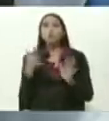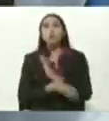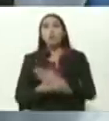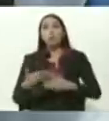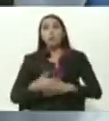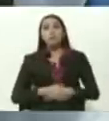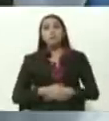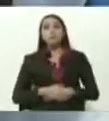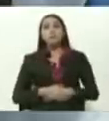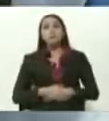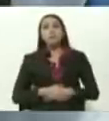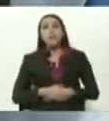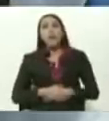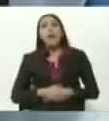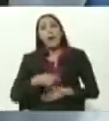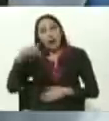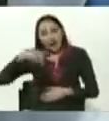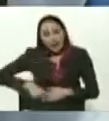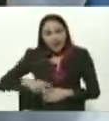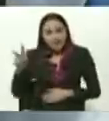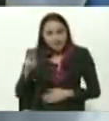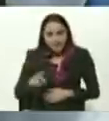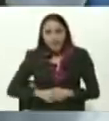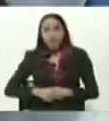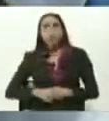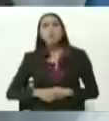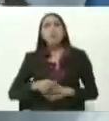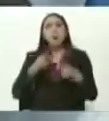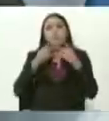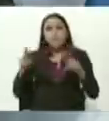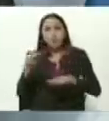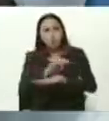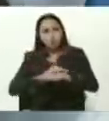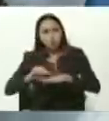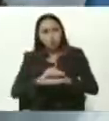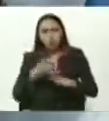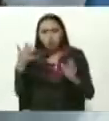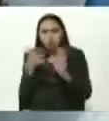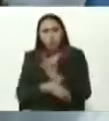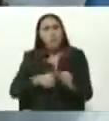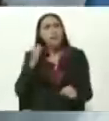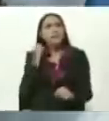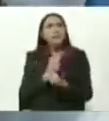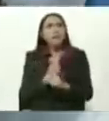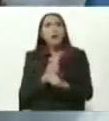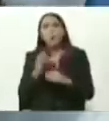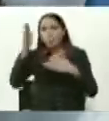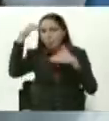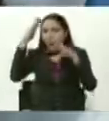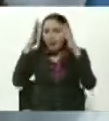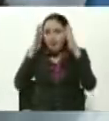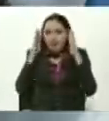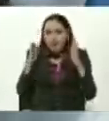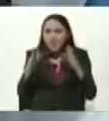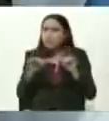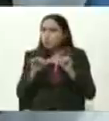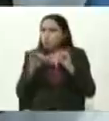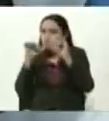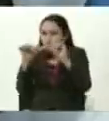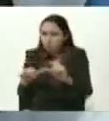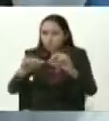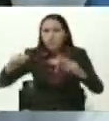corresponde al Estado venezolano en nombre del Ministerio Público en torno a materias como esta, siempre vamos a estar a